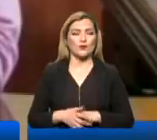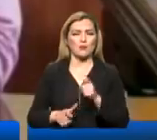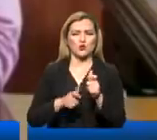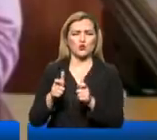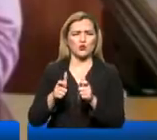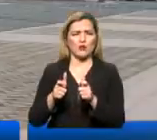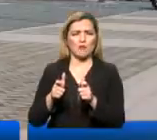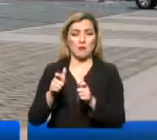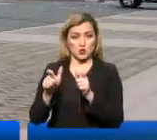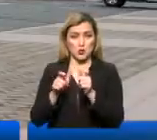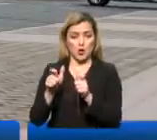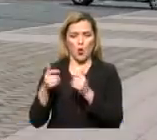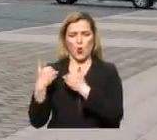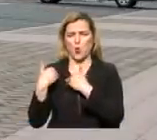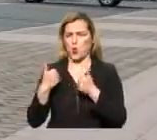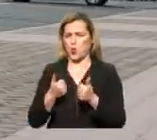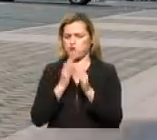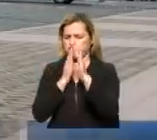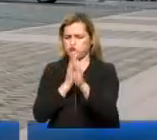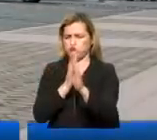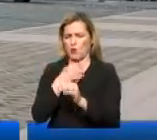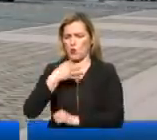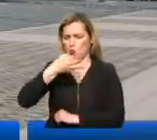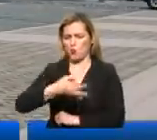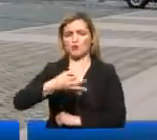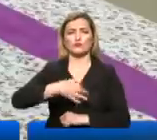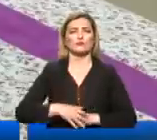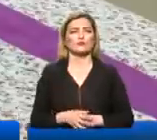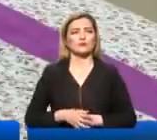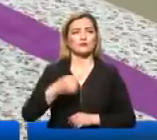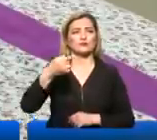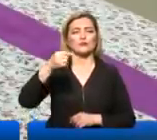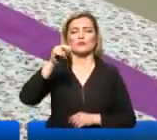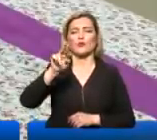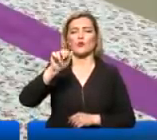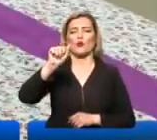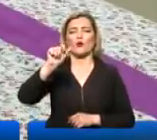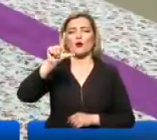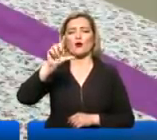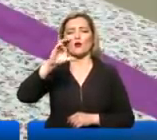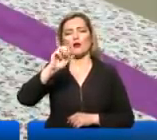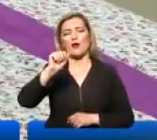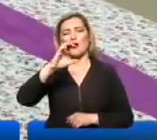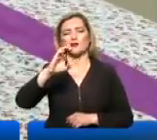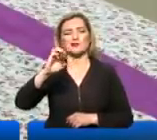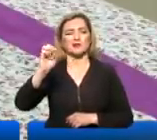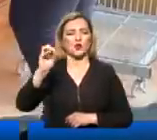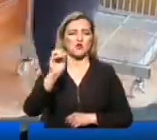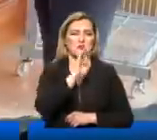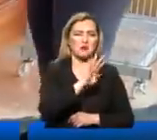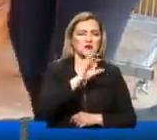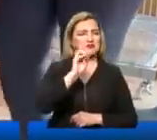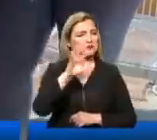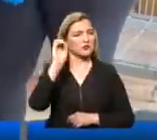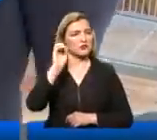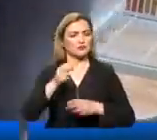podido experimentar. En tanto, en Gualaceo, entre el 40 y el 50% de los negocios reabrieron. El temor es latente,